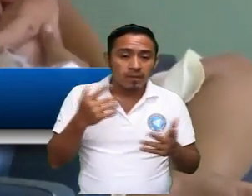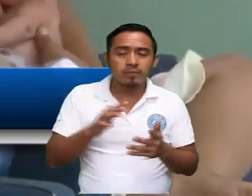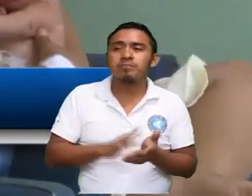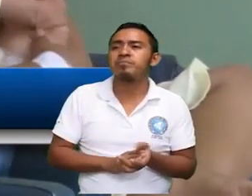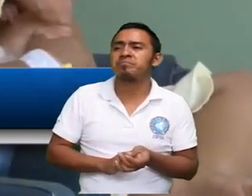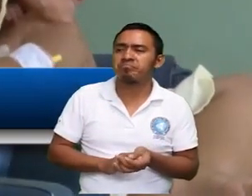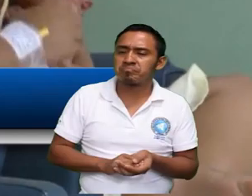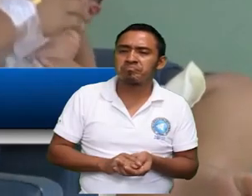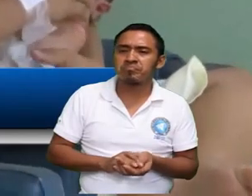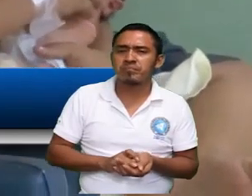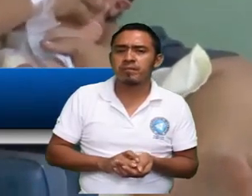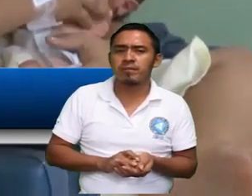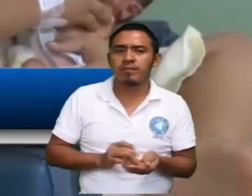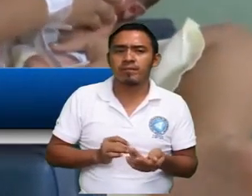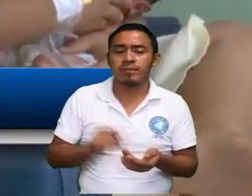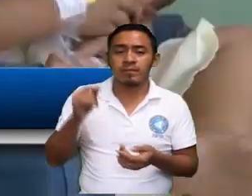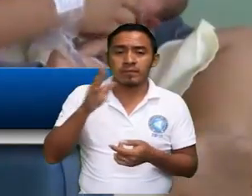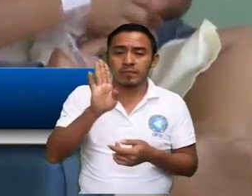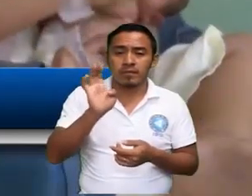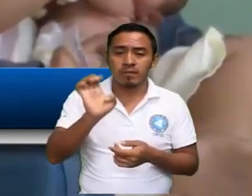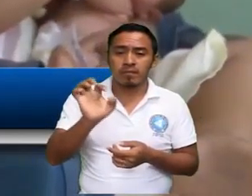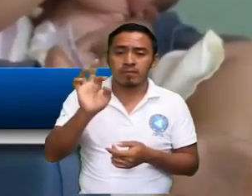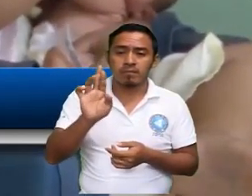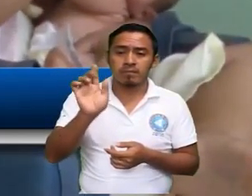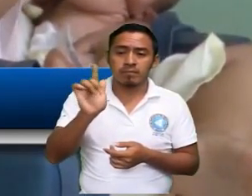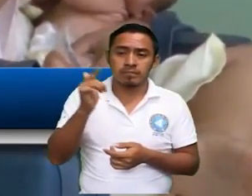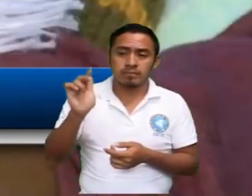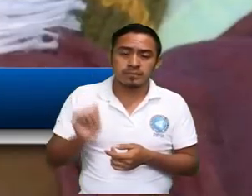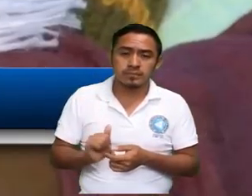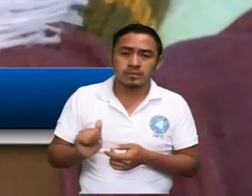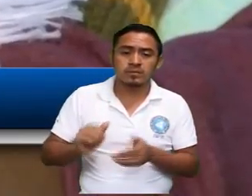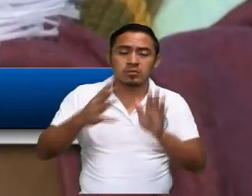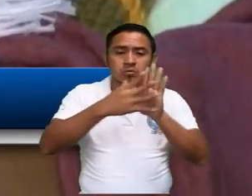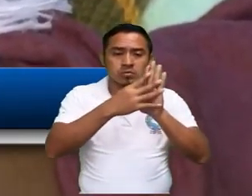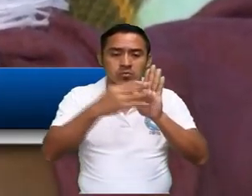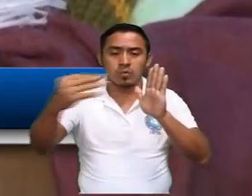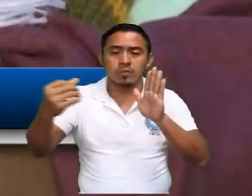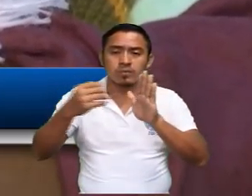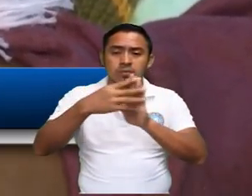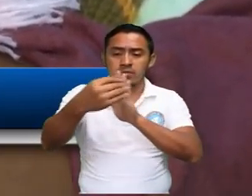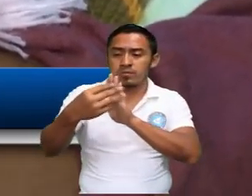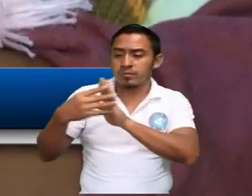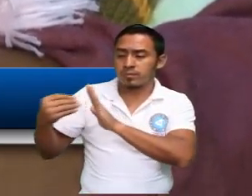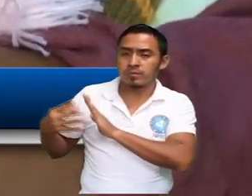entonces... de Alberta venimos nosotros y transferimos